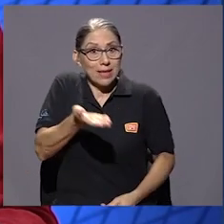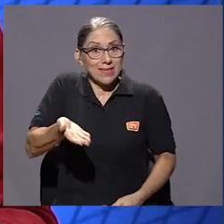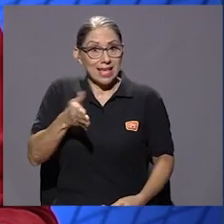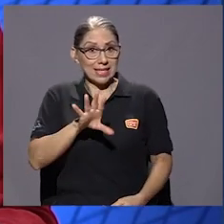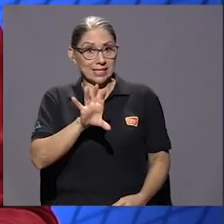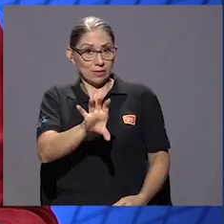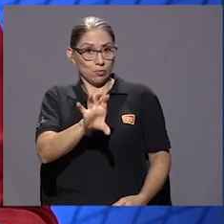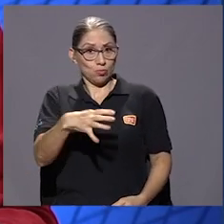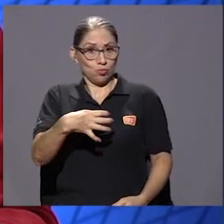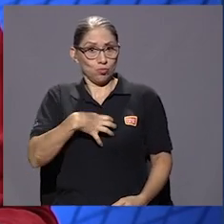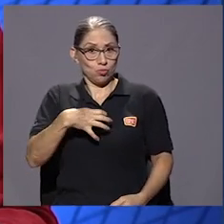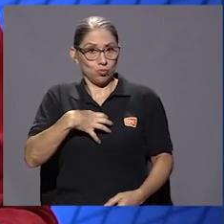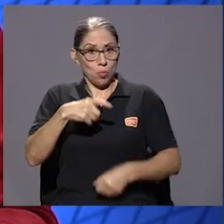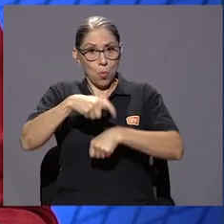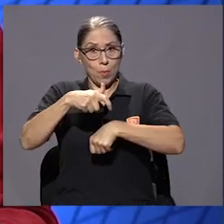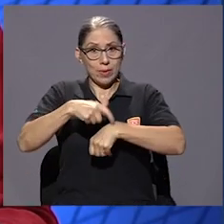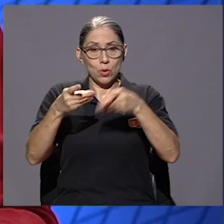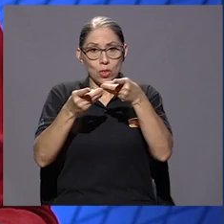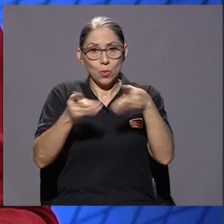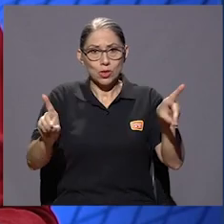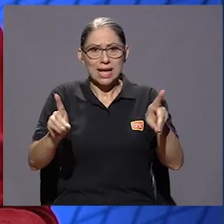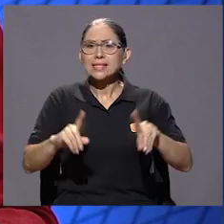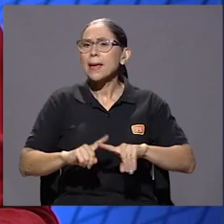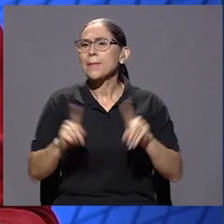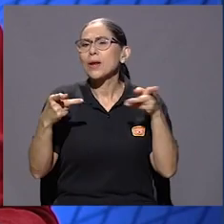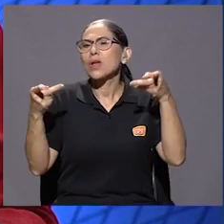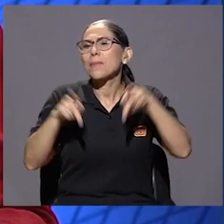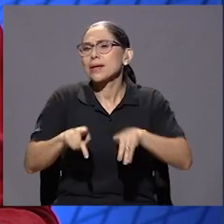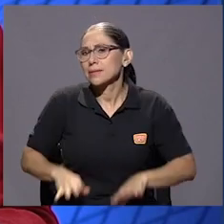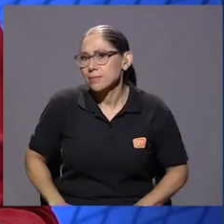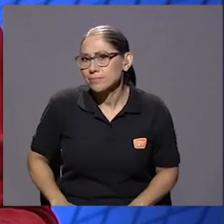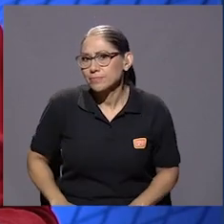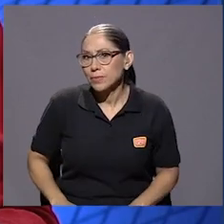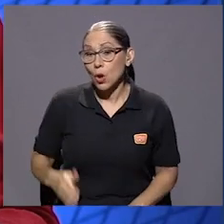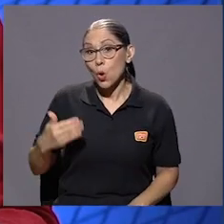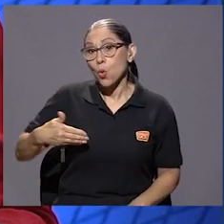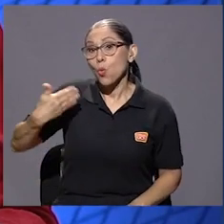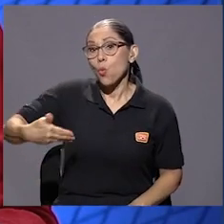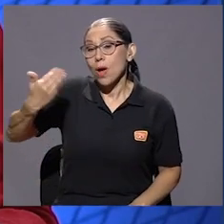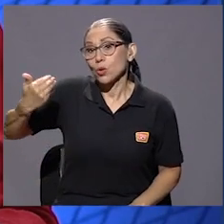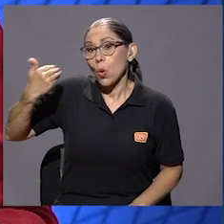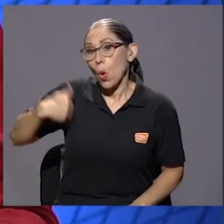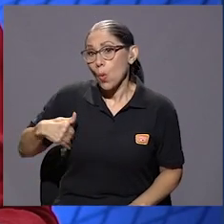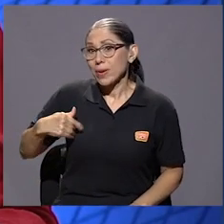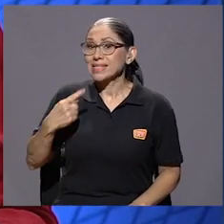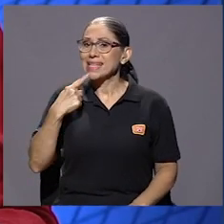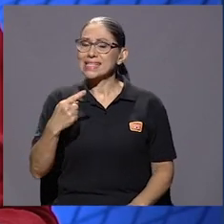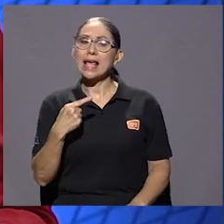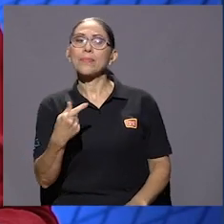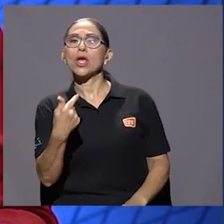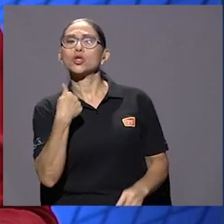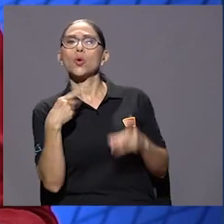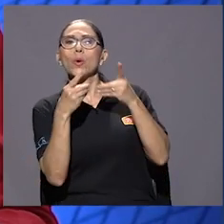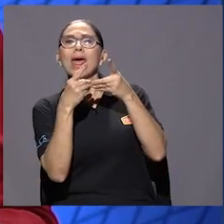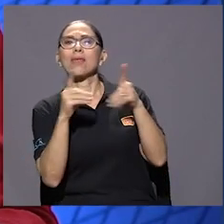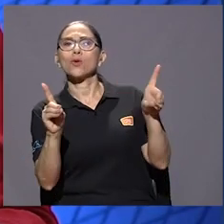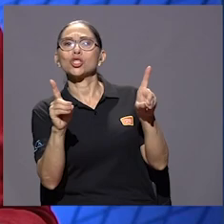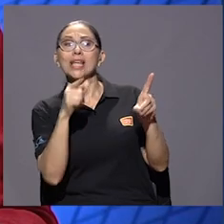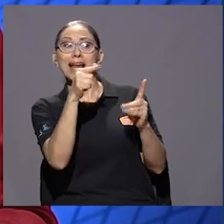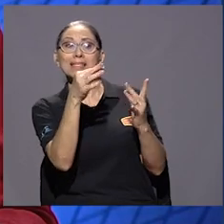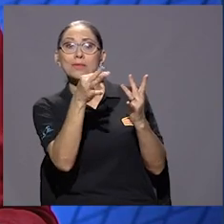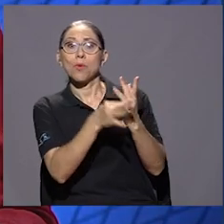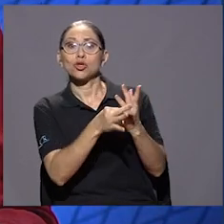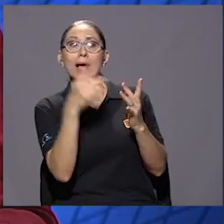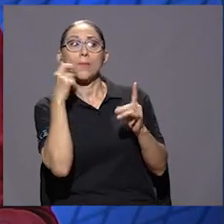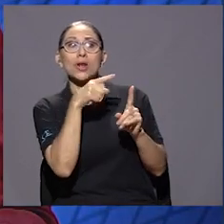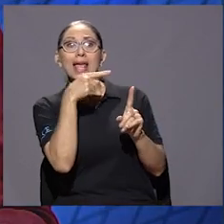¿qué pasa? Que los hombres, cuando ponían la causal o decían que se divorciaban de su esposa por infidelidad,